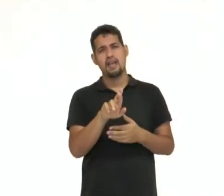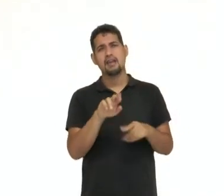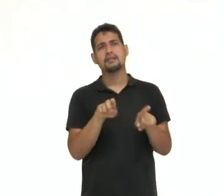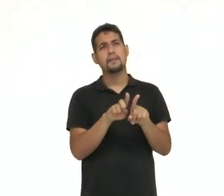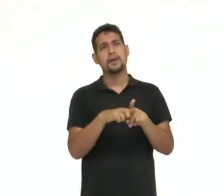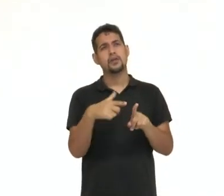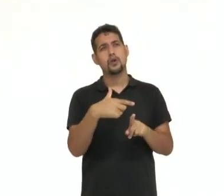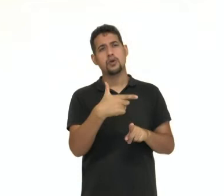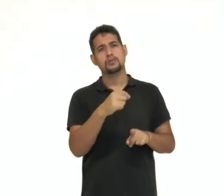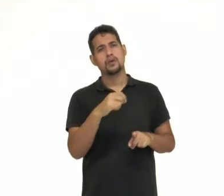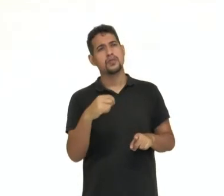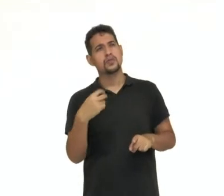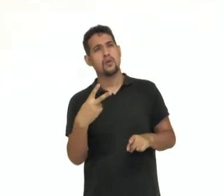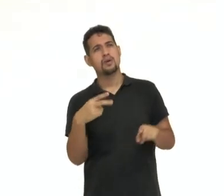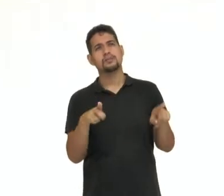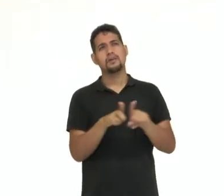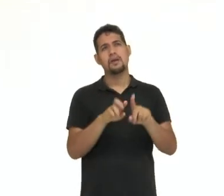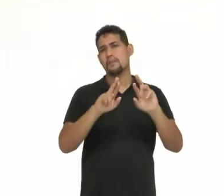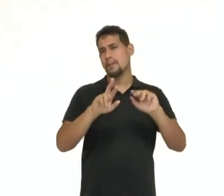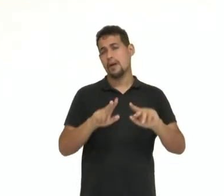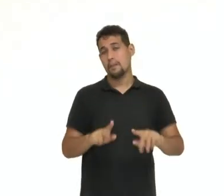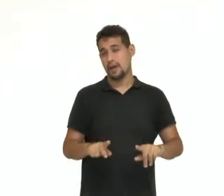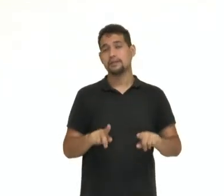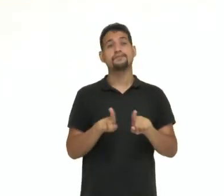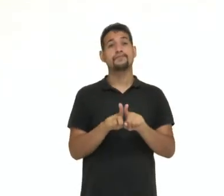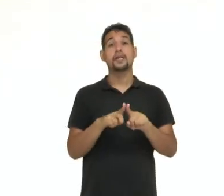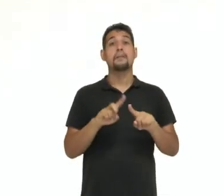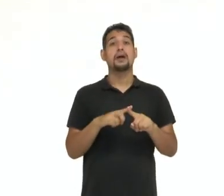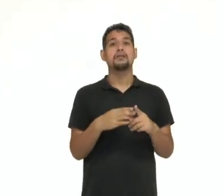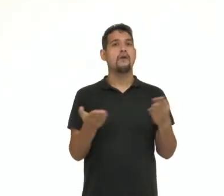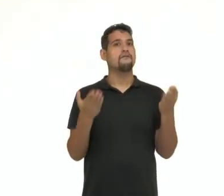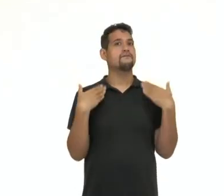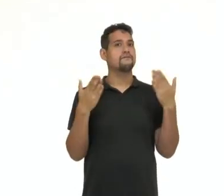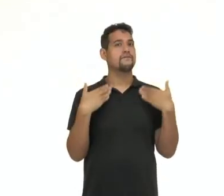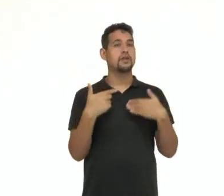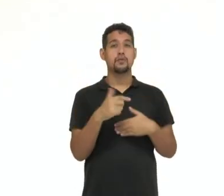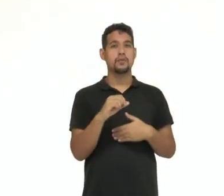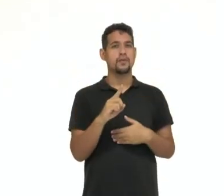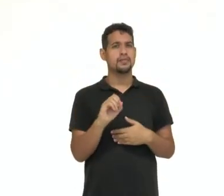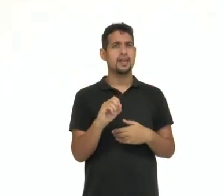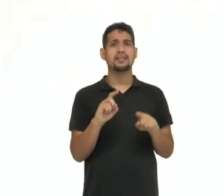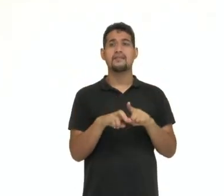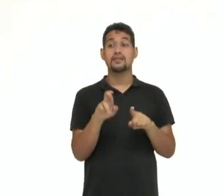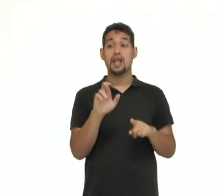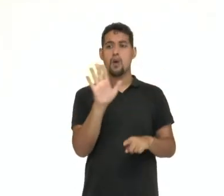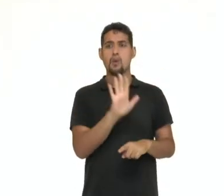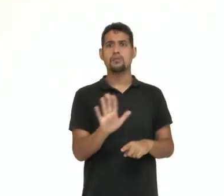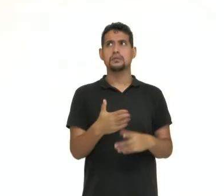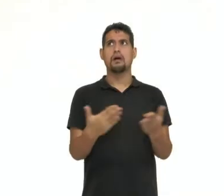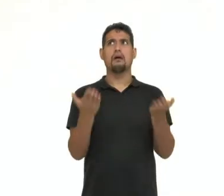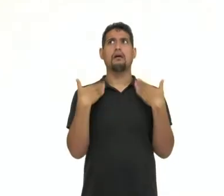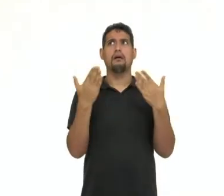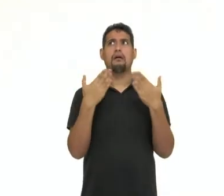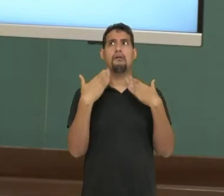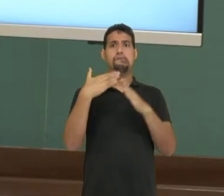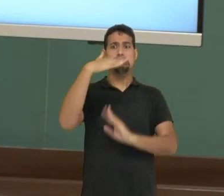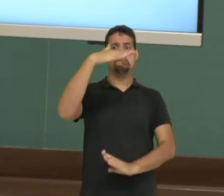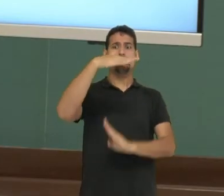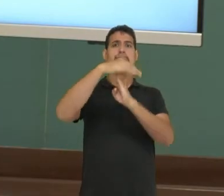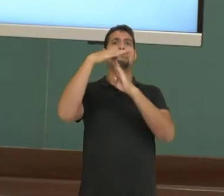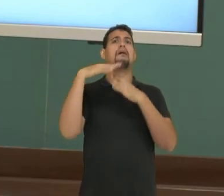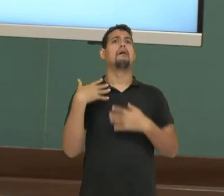Por el contrario, en Rusia, el verano de 2010 trajo consigo una ola de calor que batió récords.